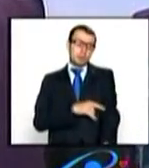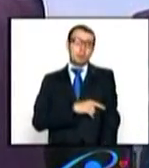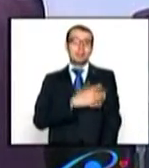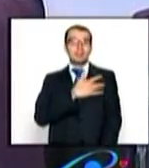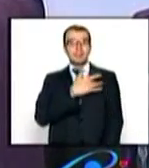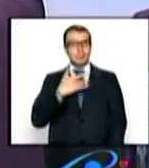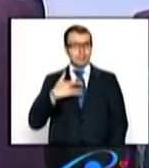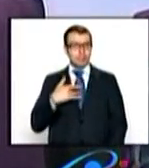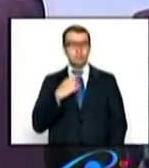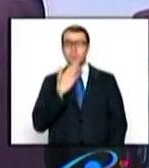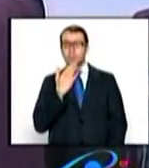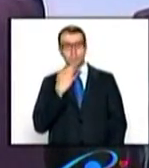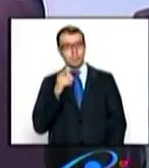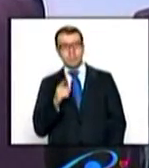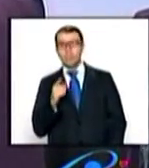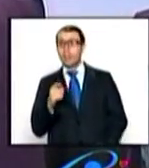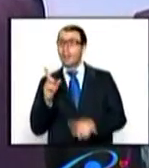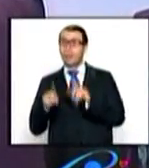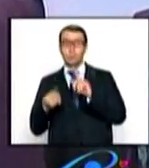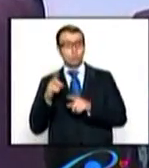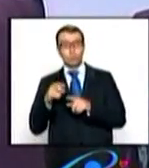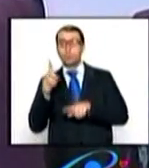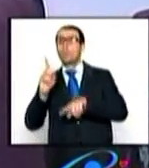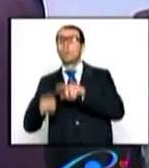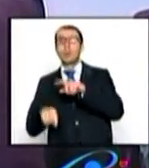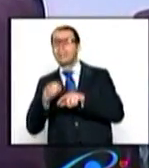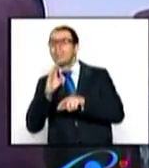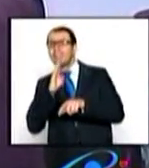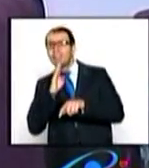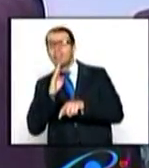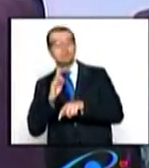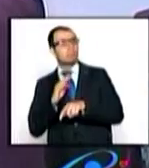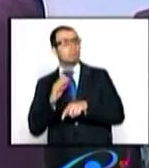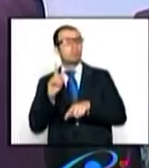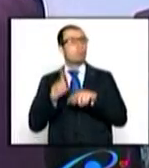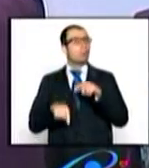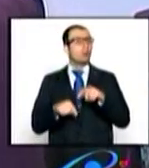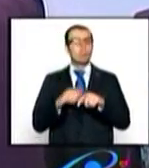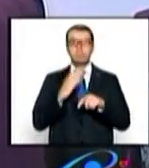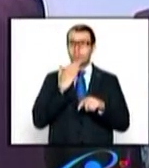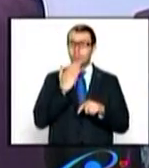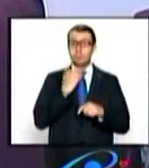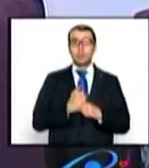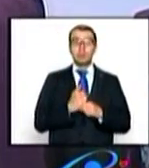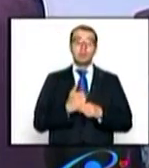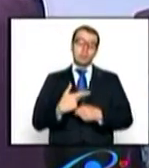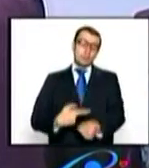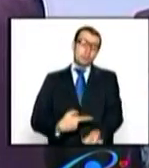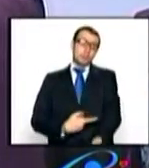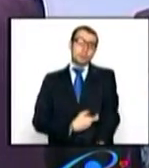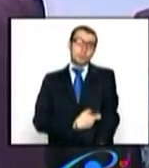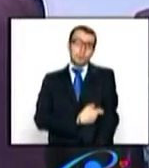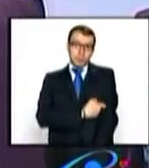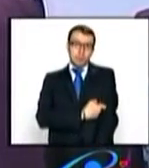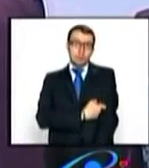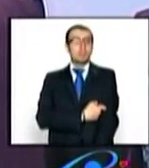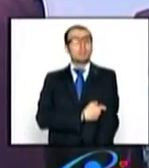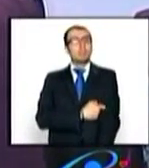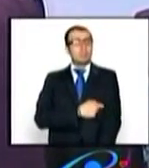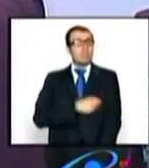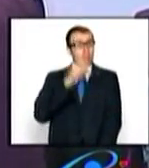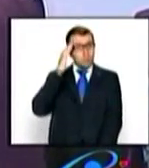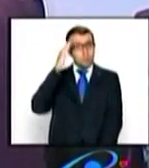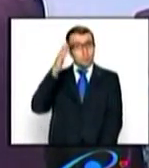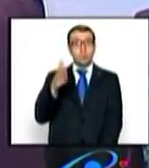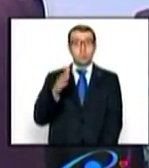son las contraindicaciones o qué pacientes no deberían hacérsela. En realidad, como les decía al comienzo, la ventaja es de que los sueros como tal no tienen en realidad efectos